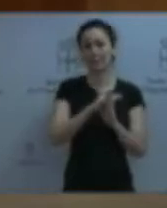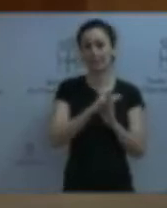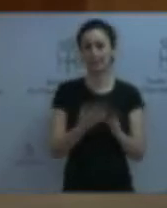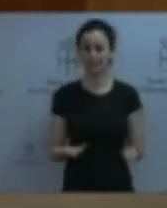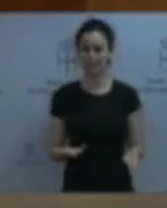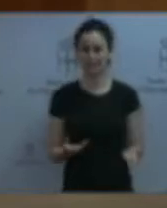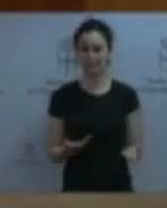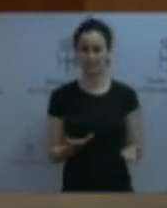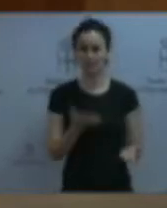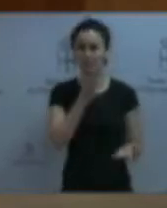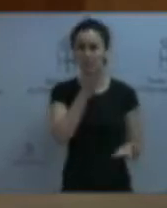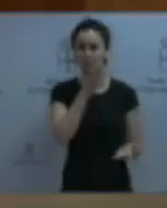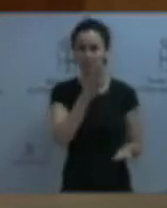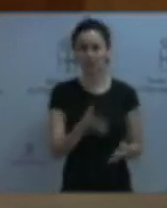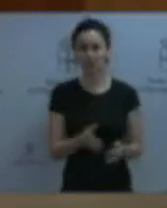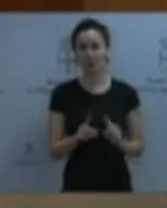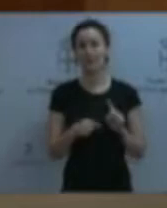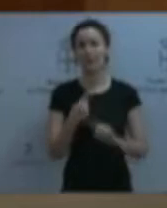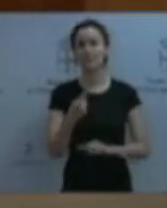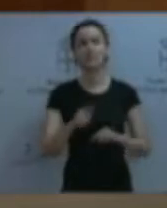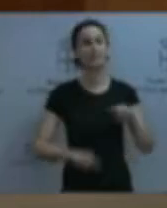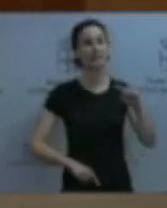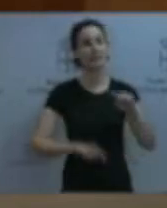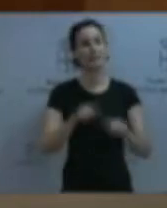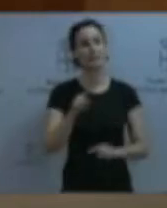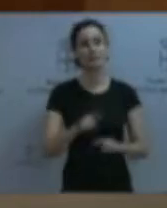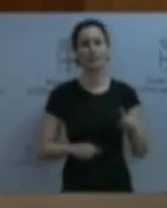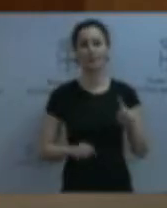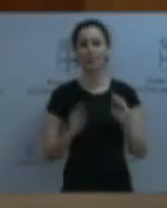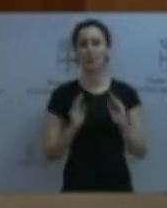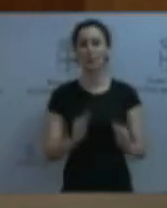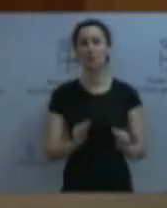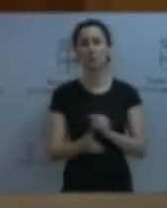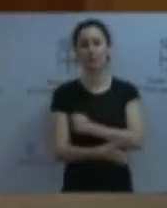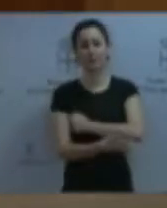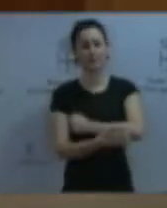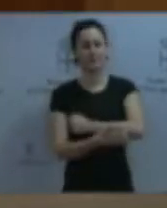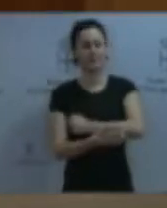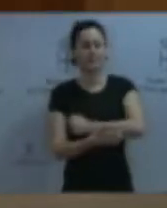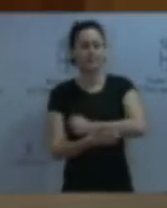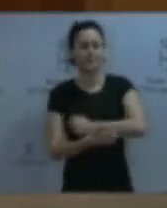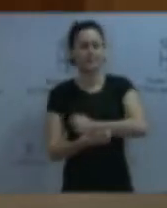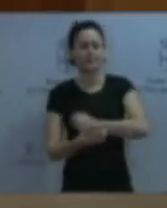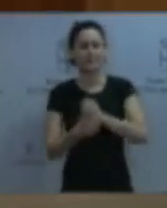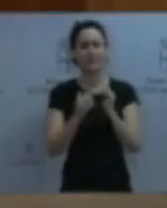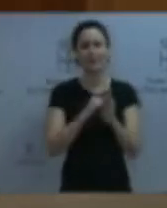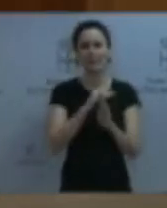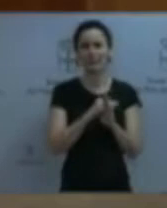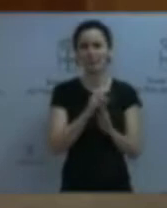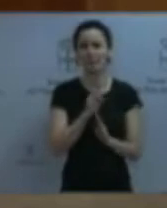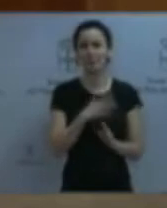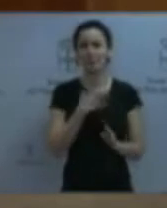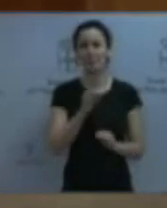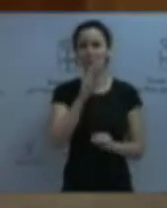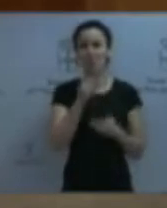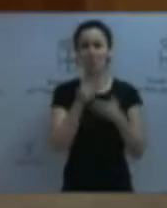Después, según lo que se le asigne a ese grado de miseria que se valora, pues podrán tardar 2 años o